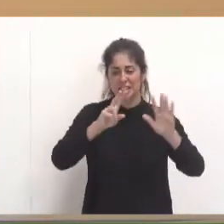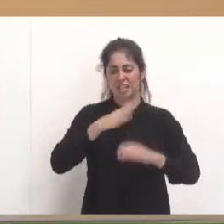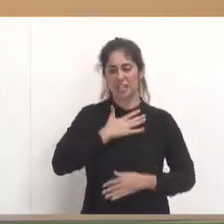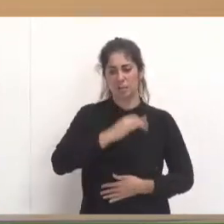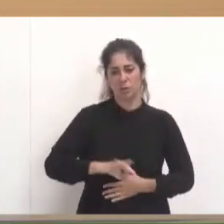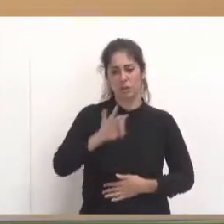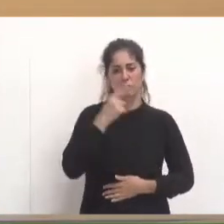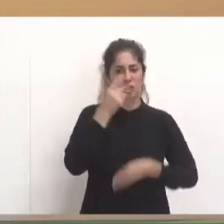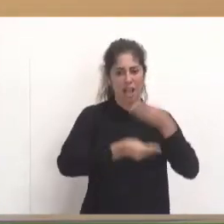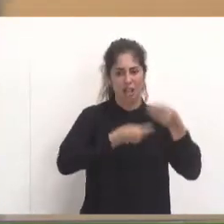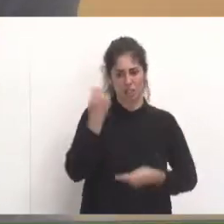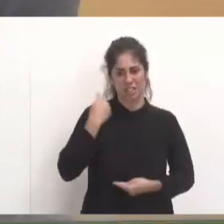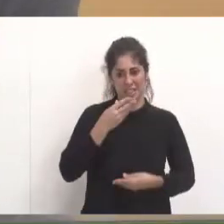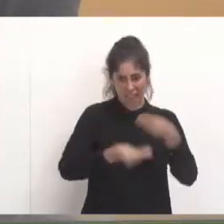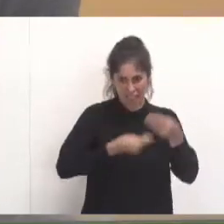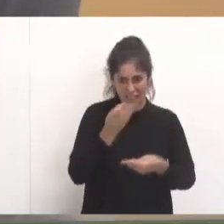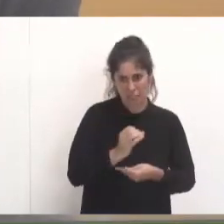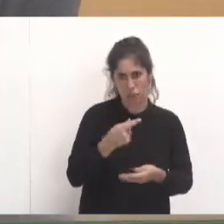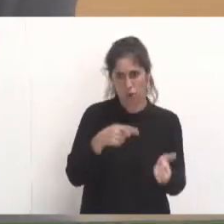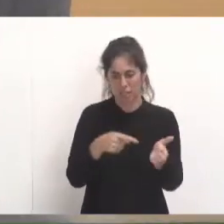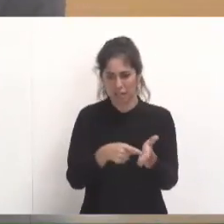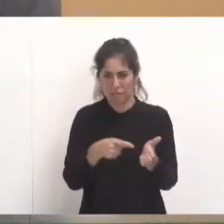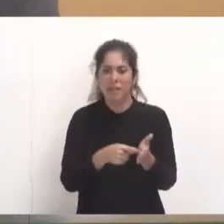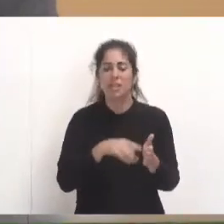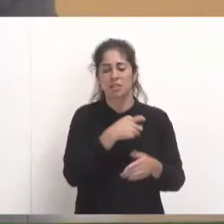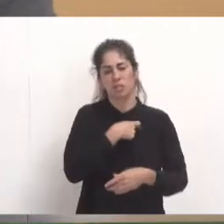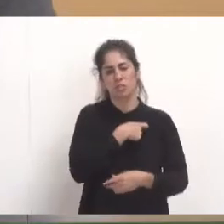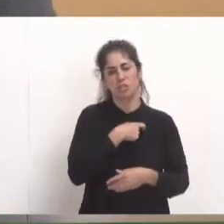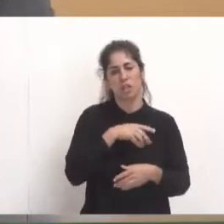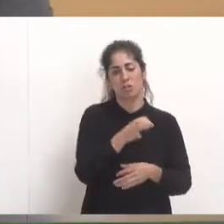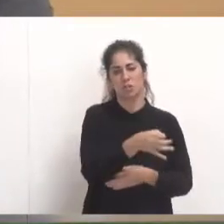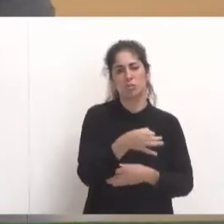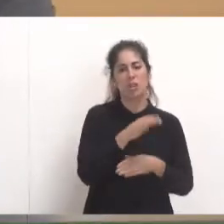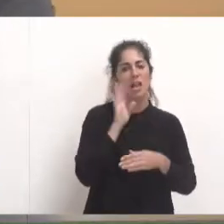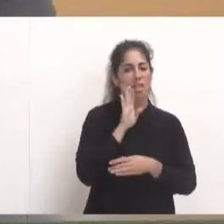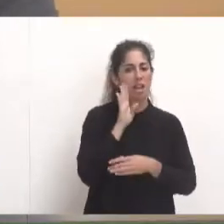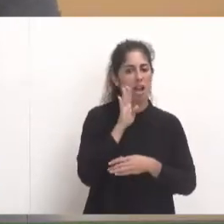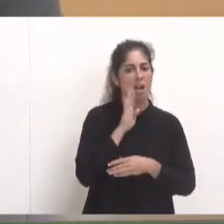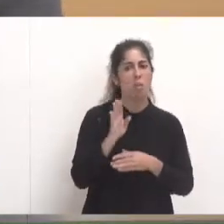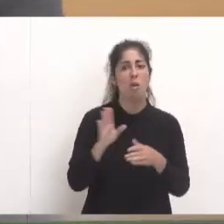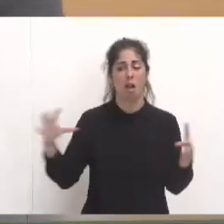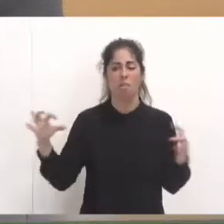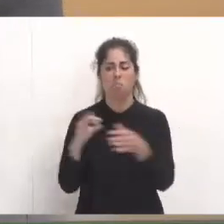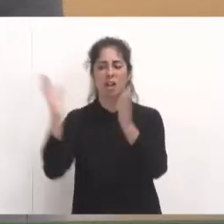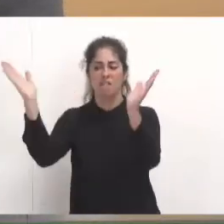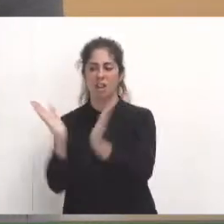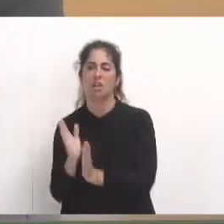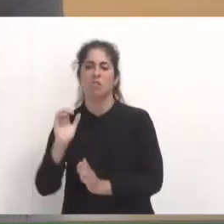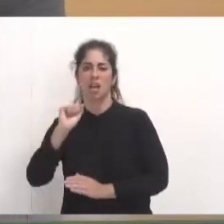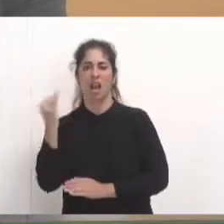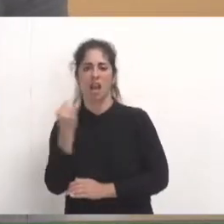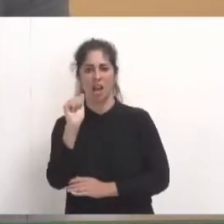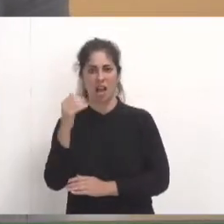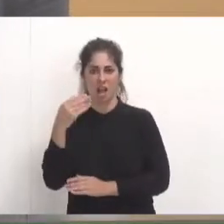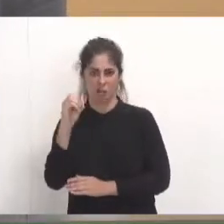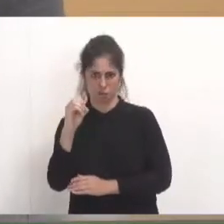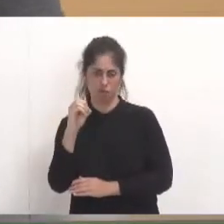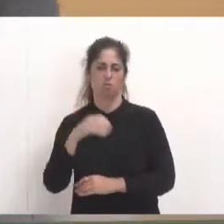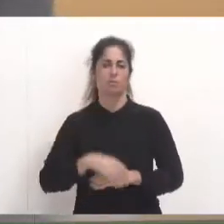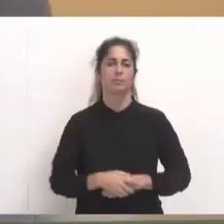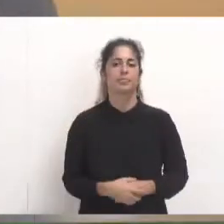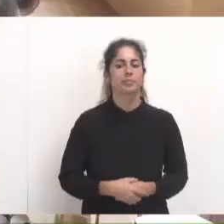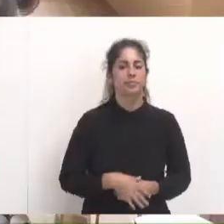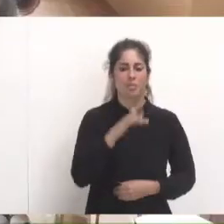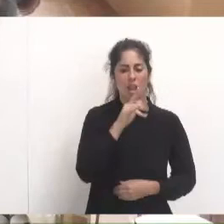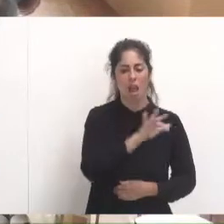o programadas por el Consejo Insular de Aguas en relación al requerimiento realizado por el Gobierno de Canarias sobre el cauce del Barranco de Ajao. Tiene la palabra el señor